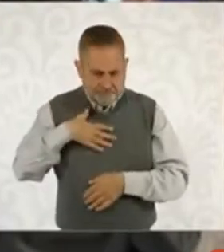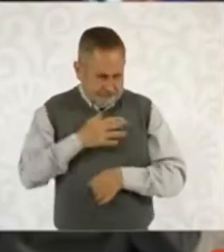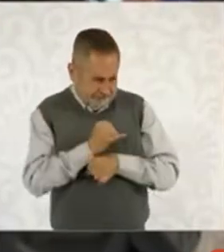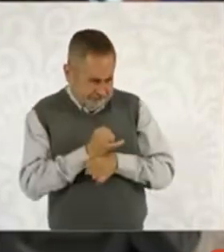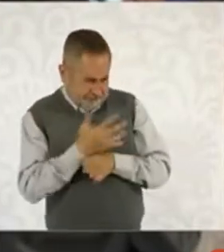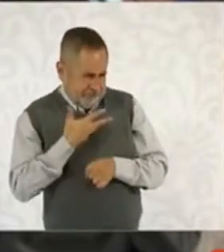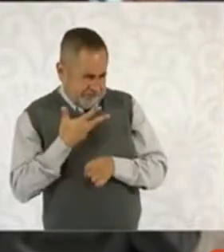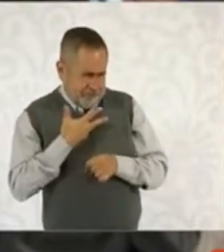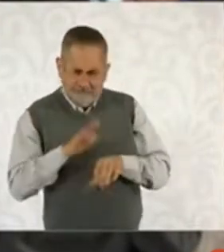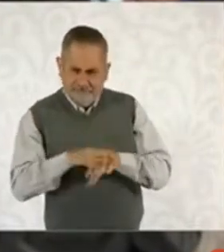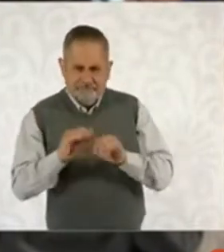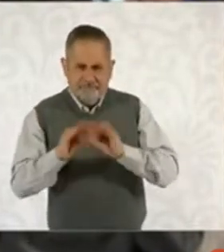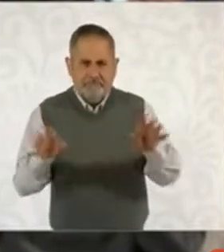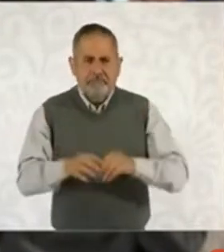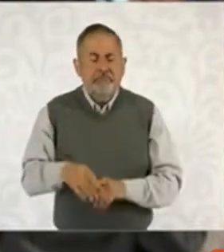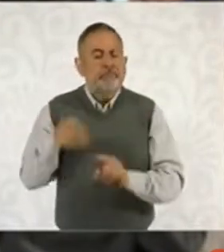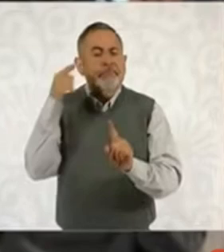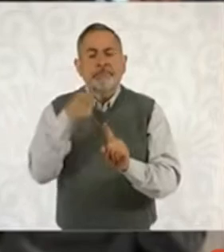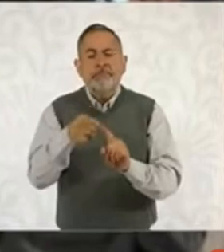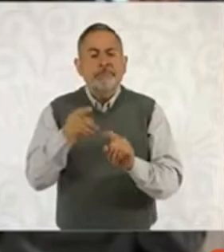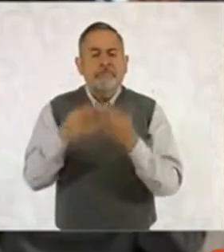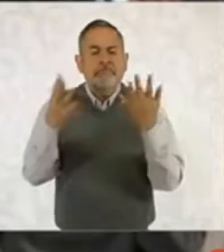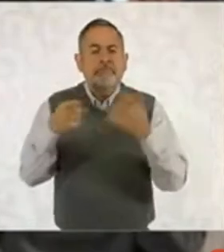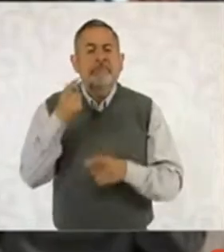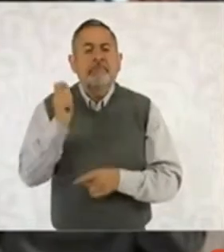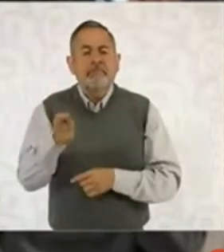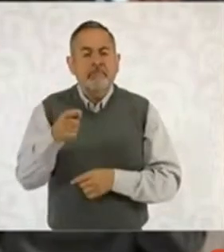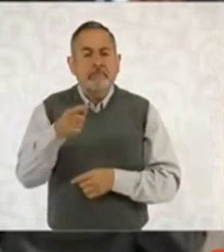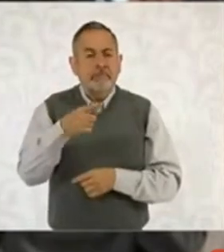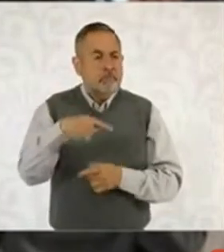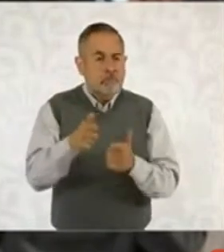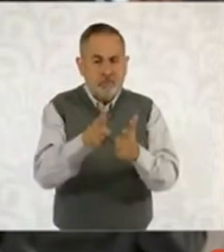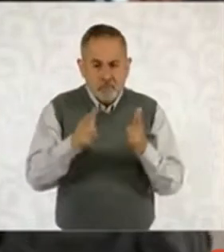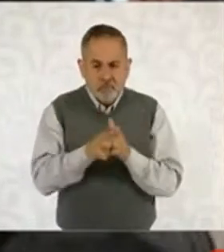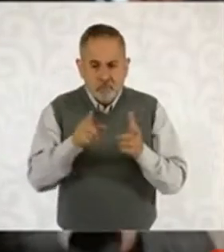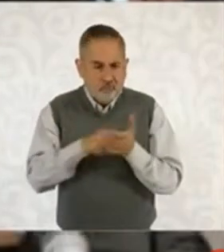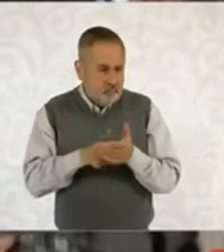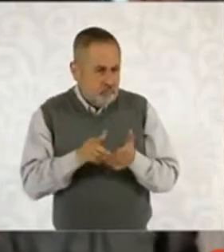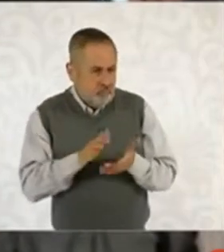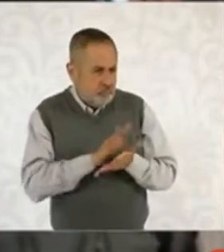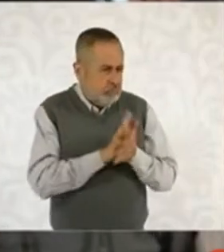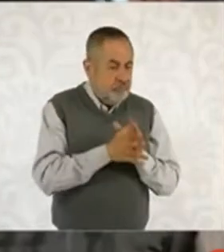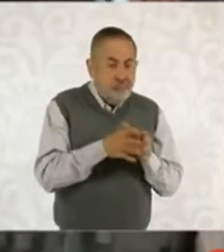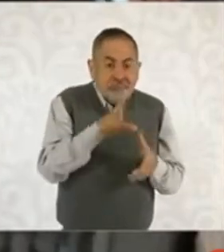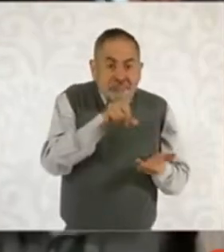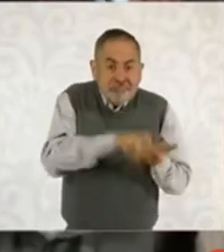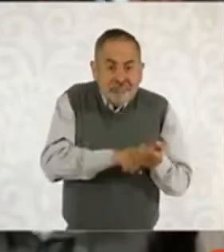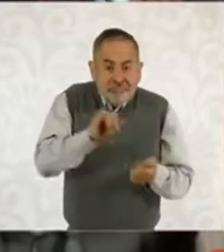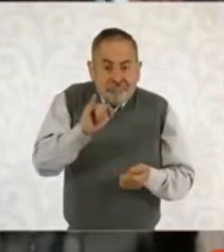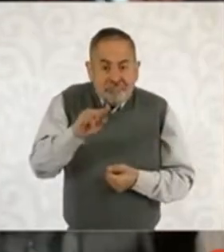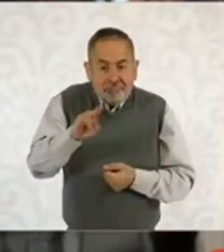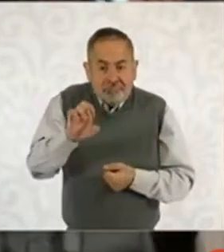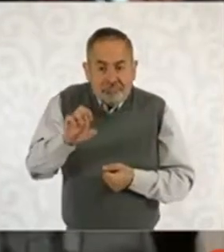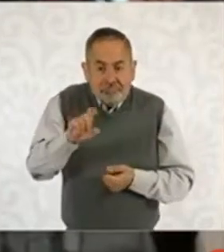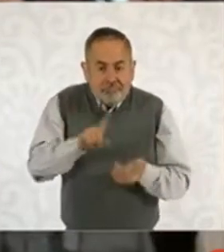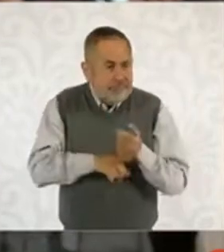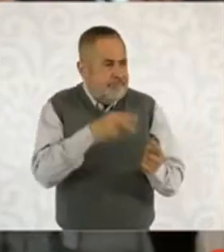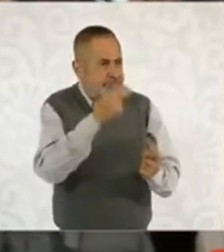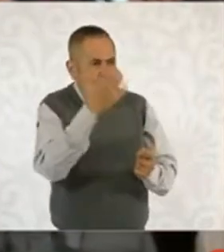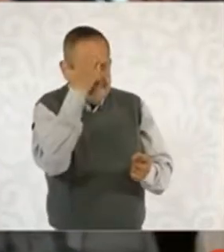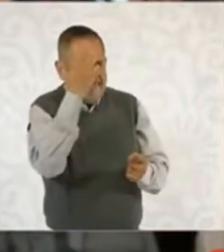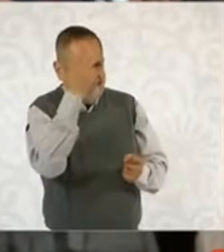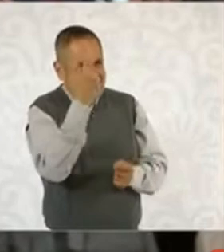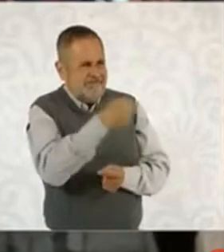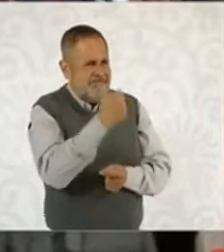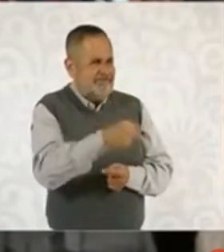ampliamente. Y aquí el tema es que estos grupos de intereses creados en el INE pues tienen nombre y apellido y